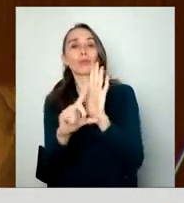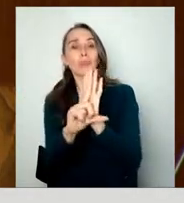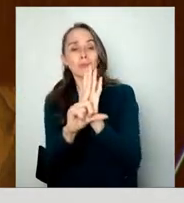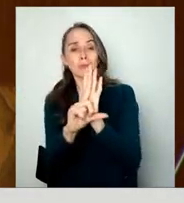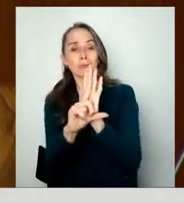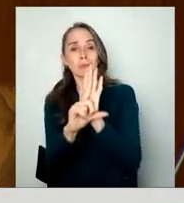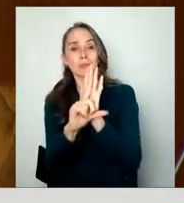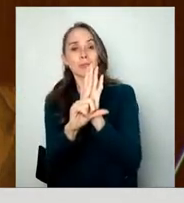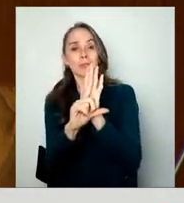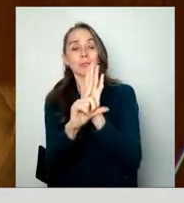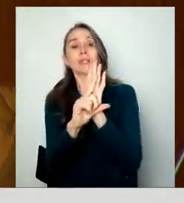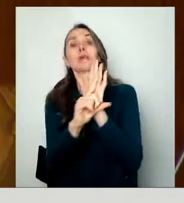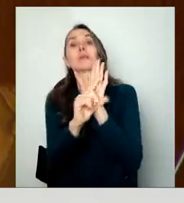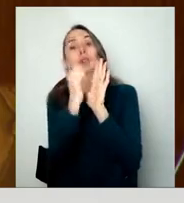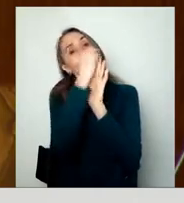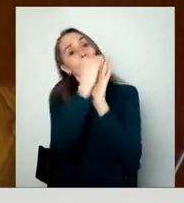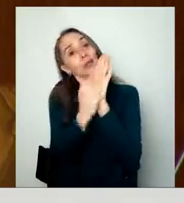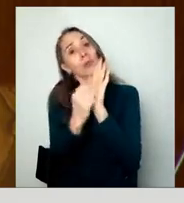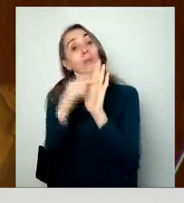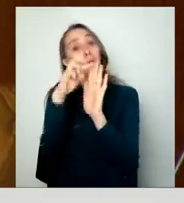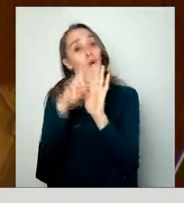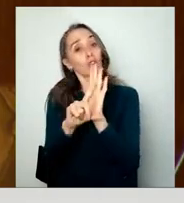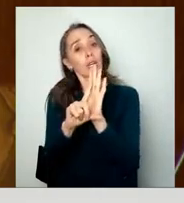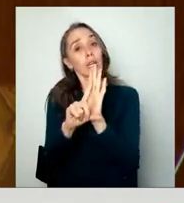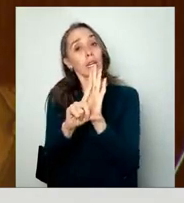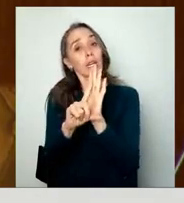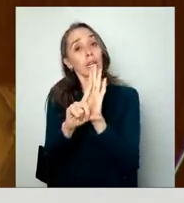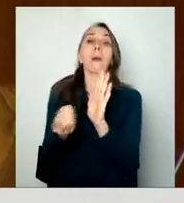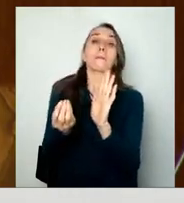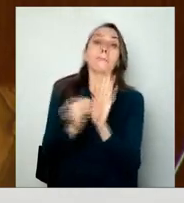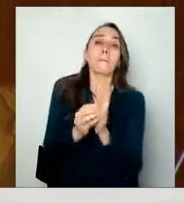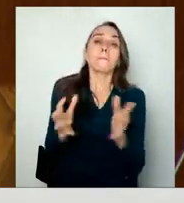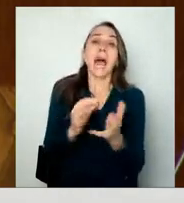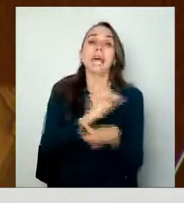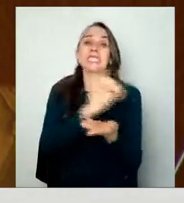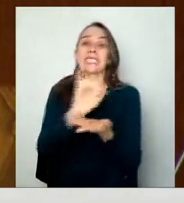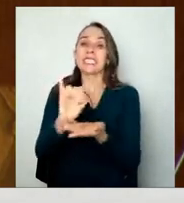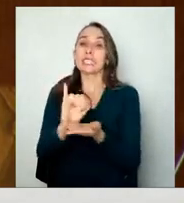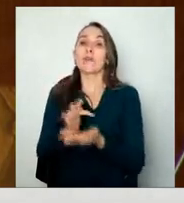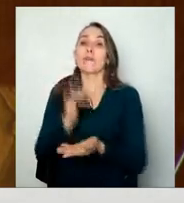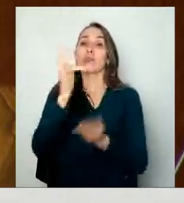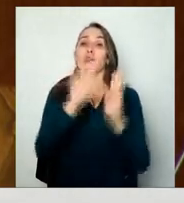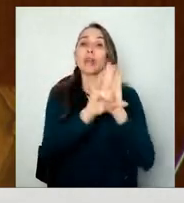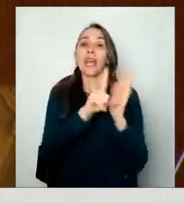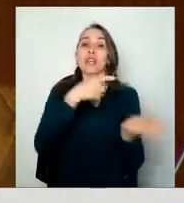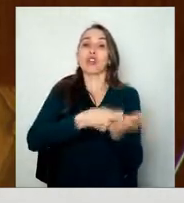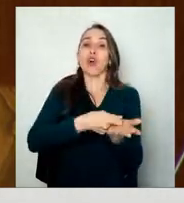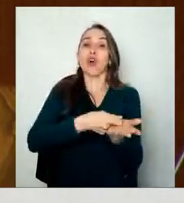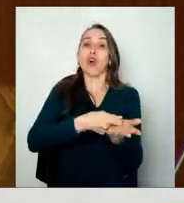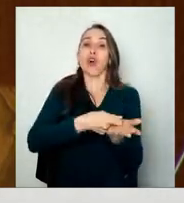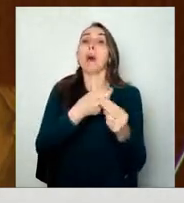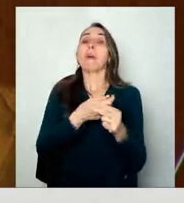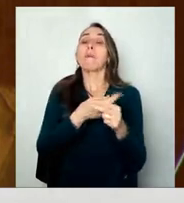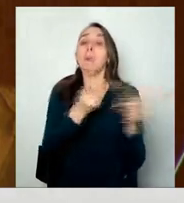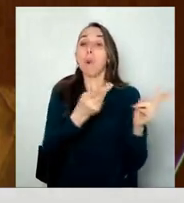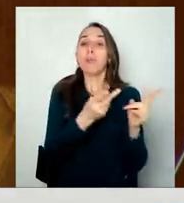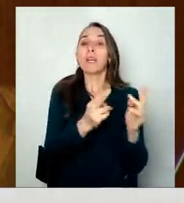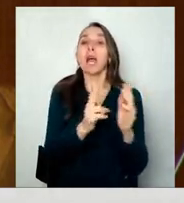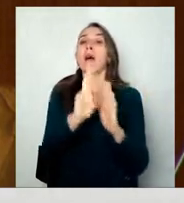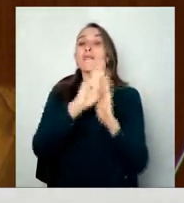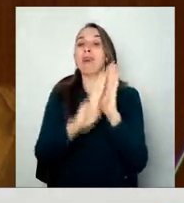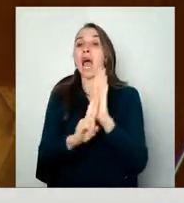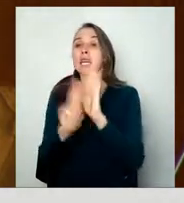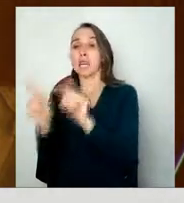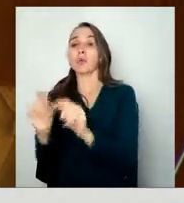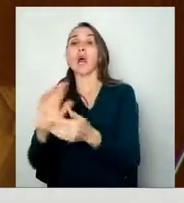la iniciativa de ley aumentó el número de instituciones reguladas por la ley de compras públicas asumiendo como regla que todo